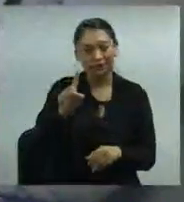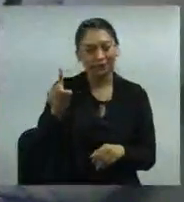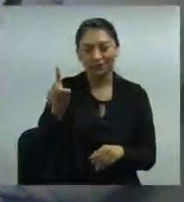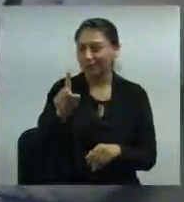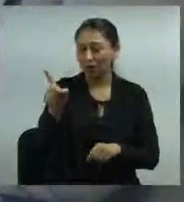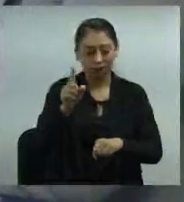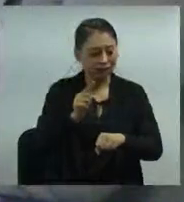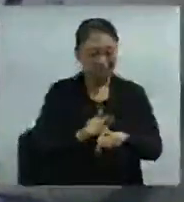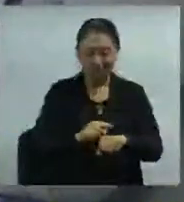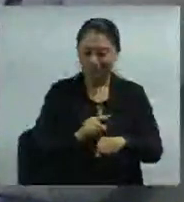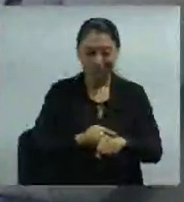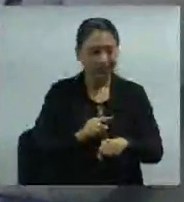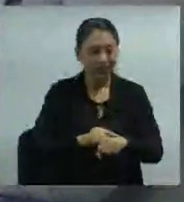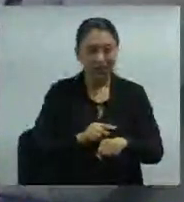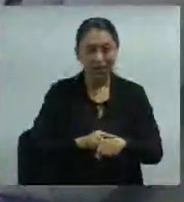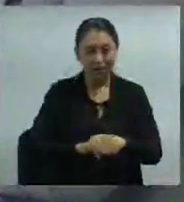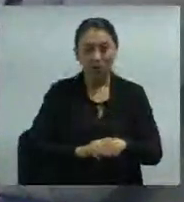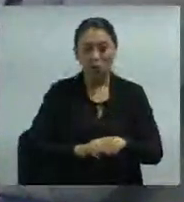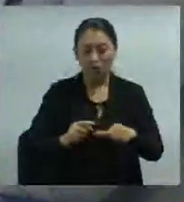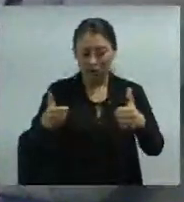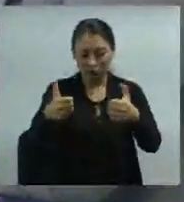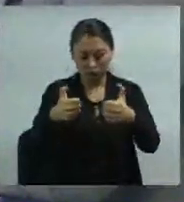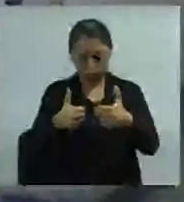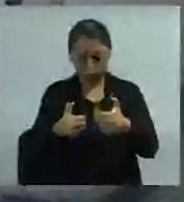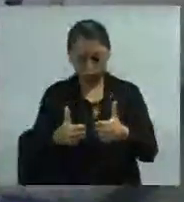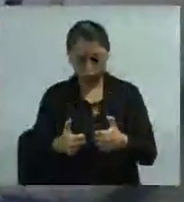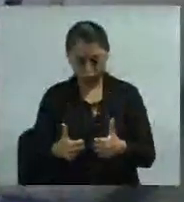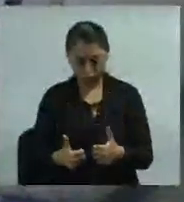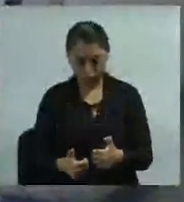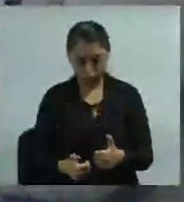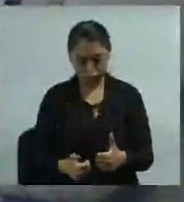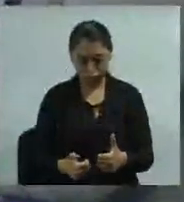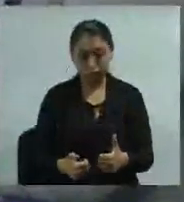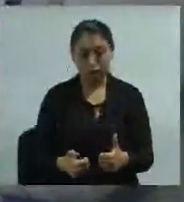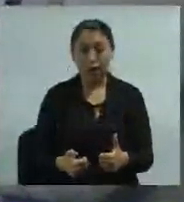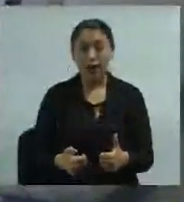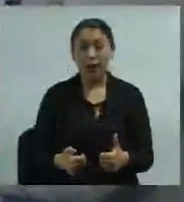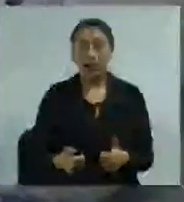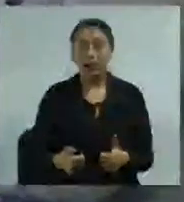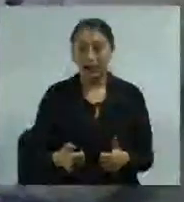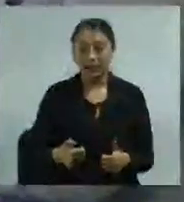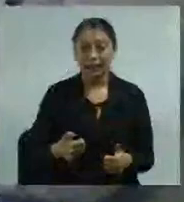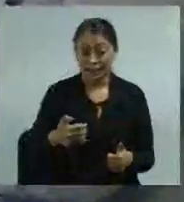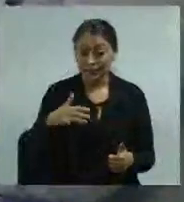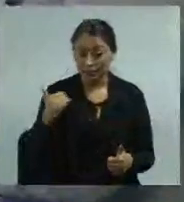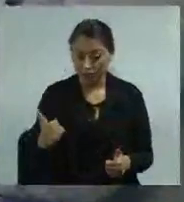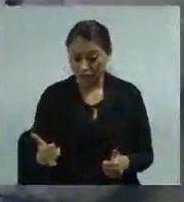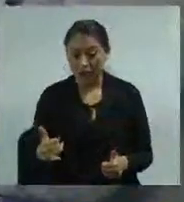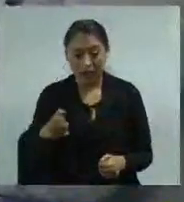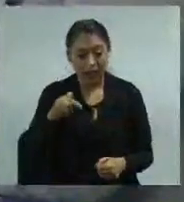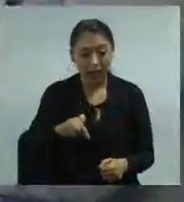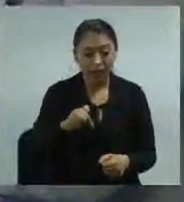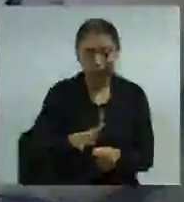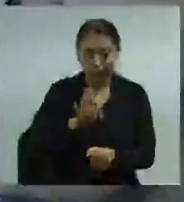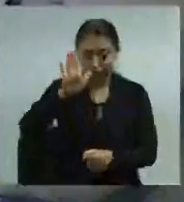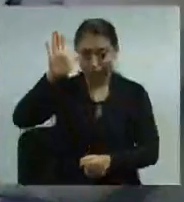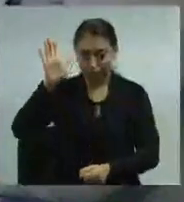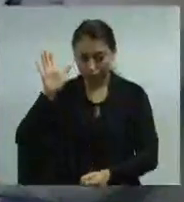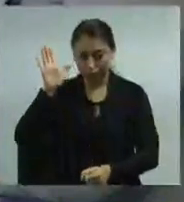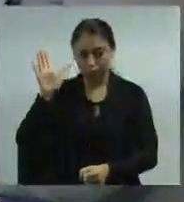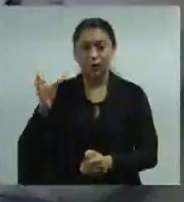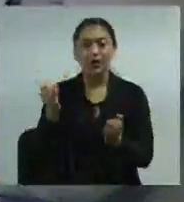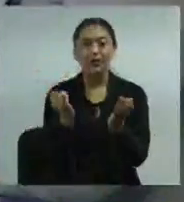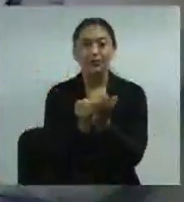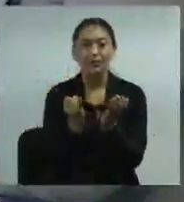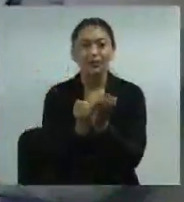para entrar a analizar. Es cierto, aquí mismo tenemos ya contemplada la juramentación de un consejo del Instituto de la